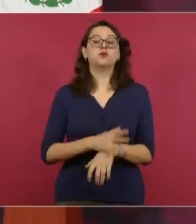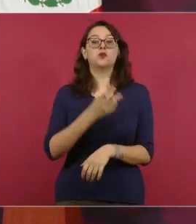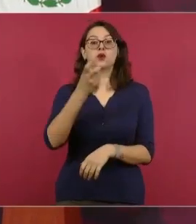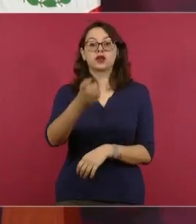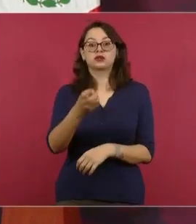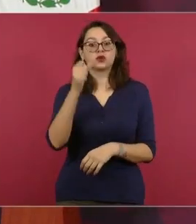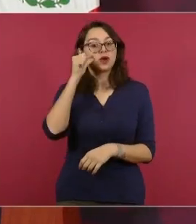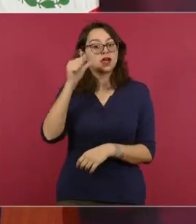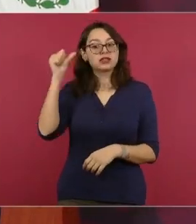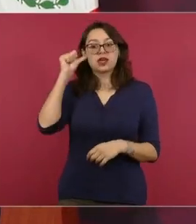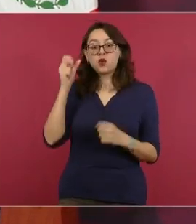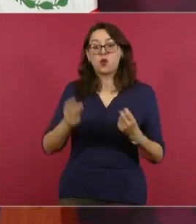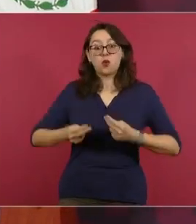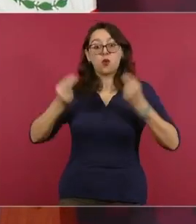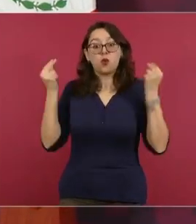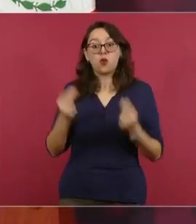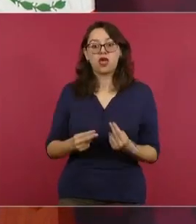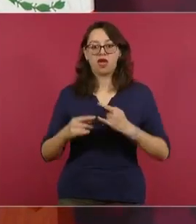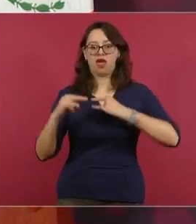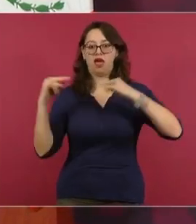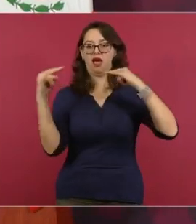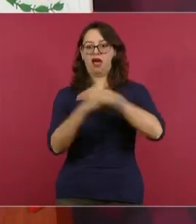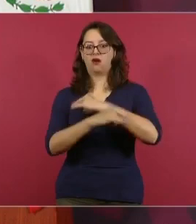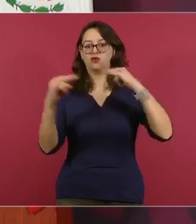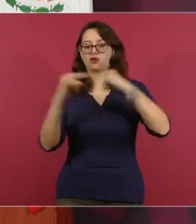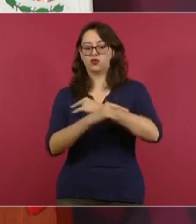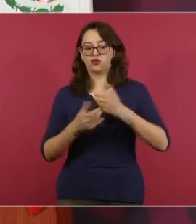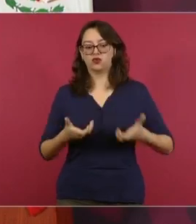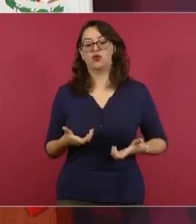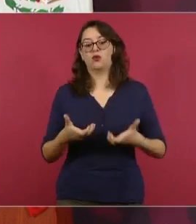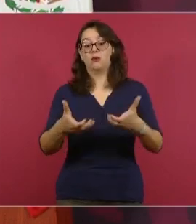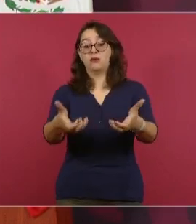ayer la autopista, el paso,